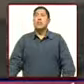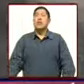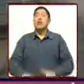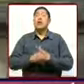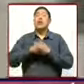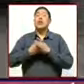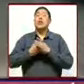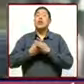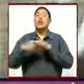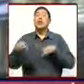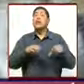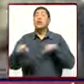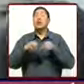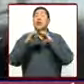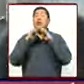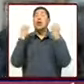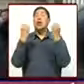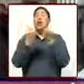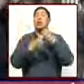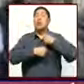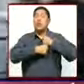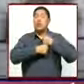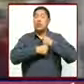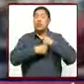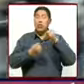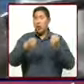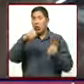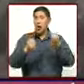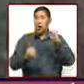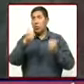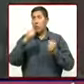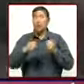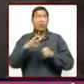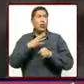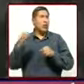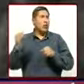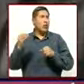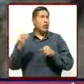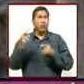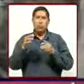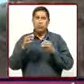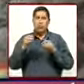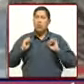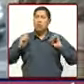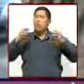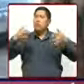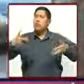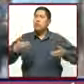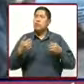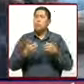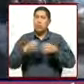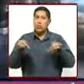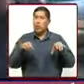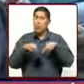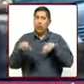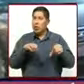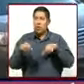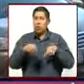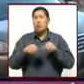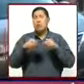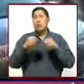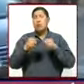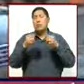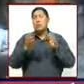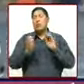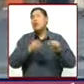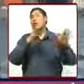Inicialmente se han retirado los equipos militares, estos vehículos, encabezados la tanqueta donde se encontraba el general Zúñiga. Han dejado Plaza